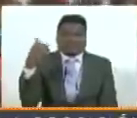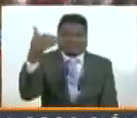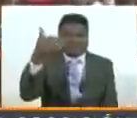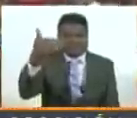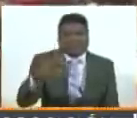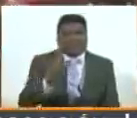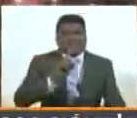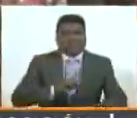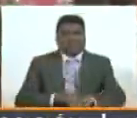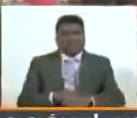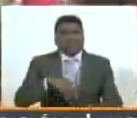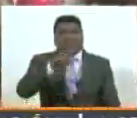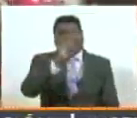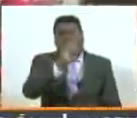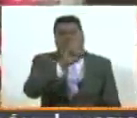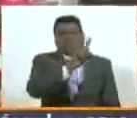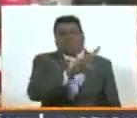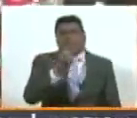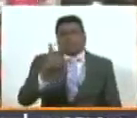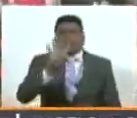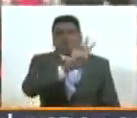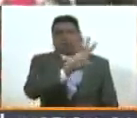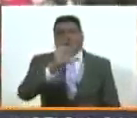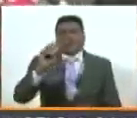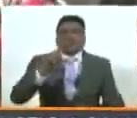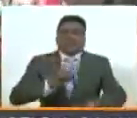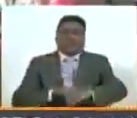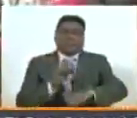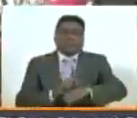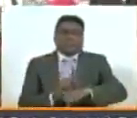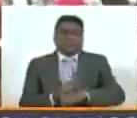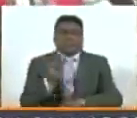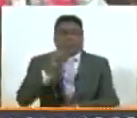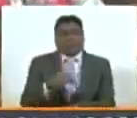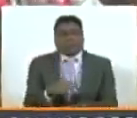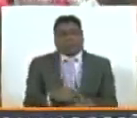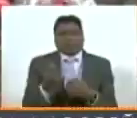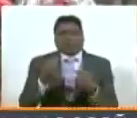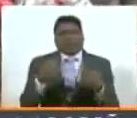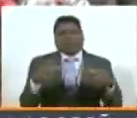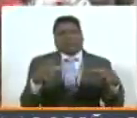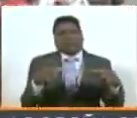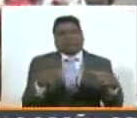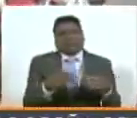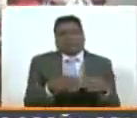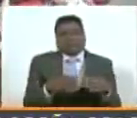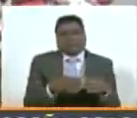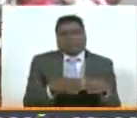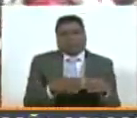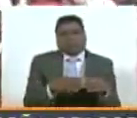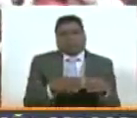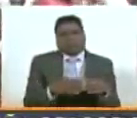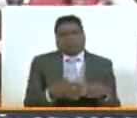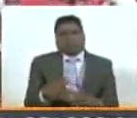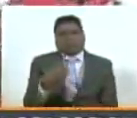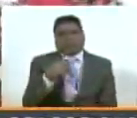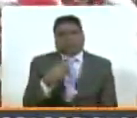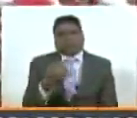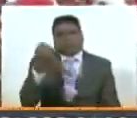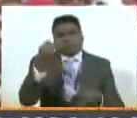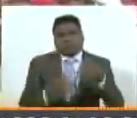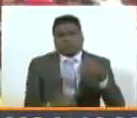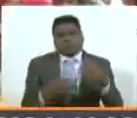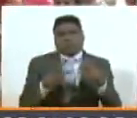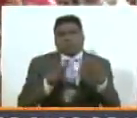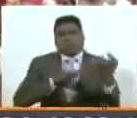a esta hora 12:40 minutos vamos a la sede de la defensoría del pueblo ubicada aquí en nuestra ciudad capital el poder ciudadano se pronuncia ante los últimos hechos de